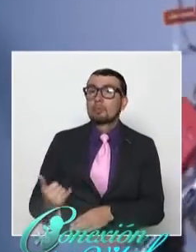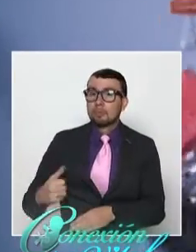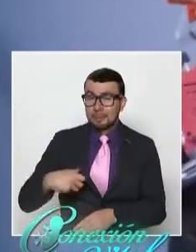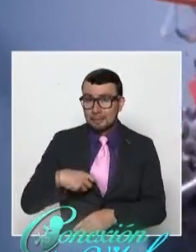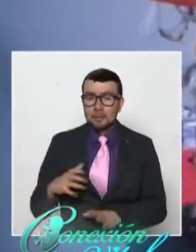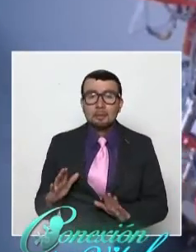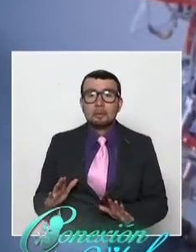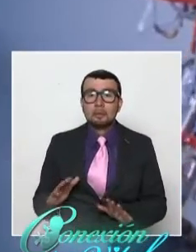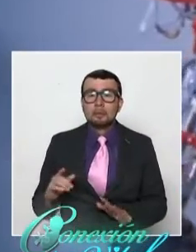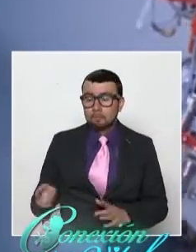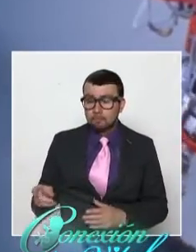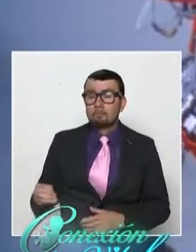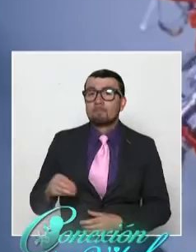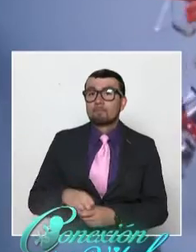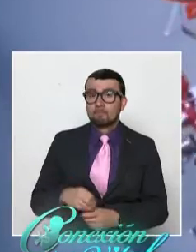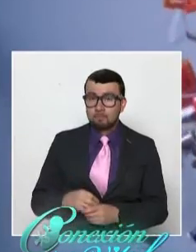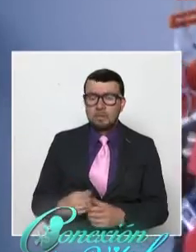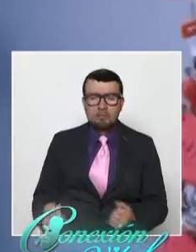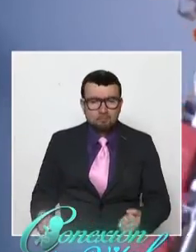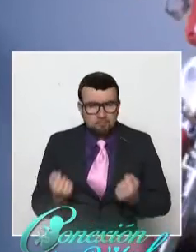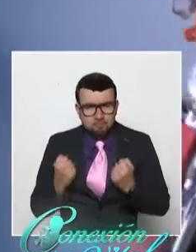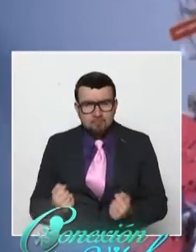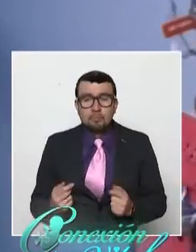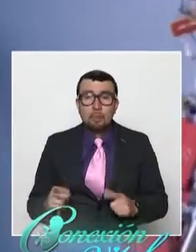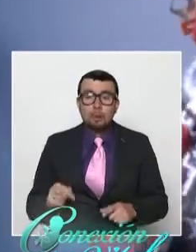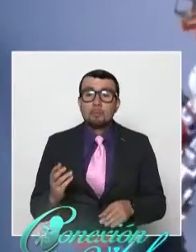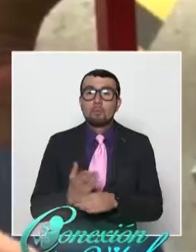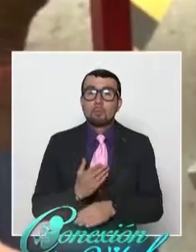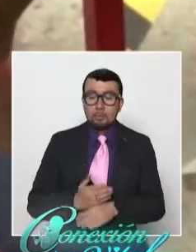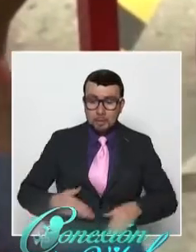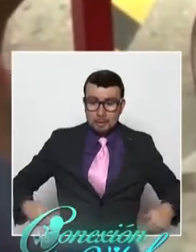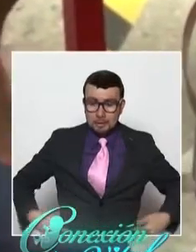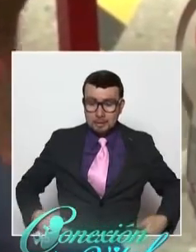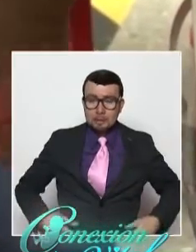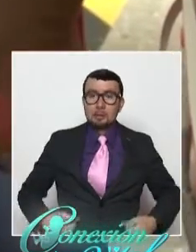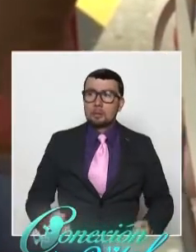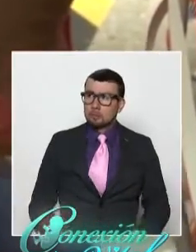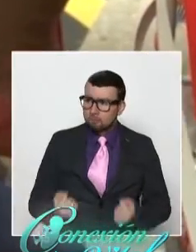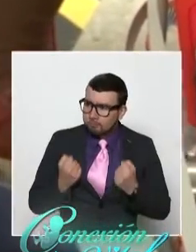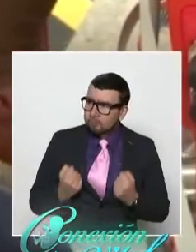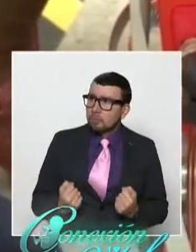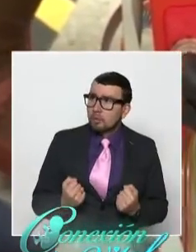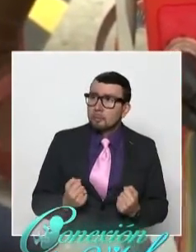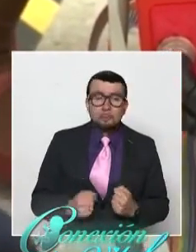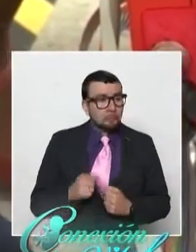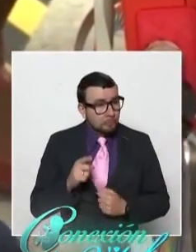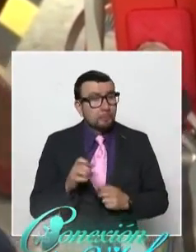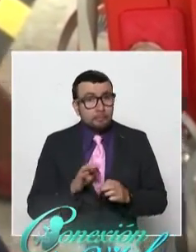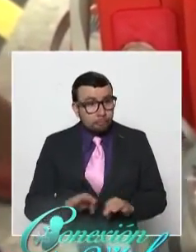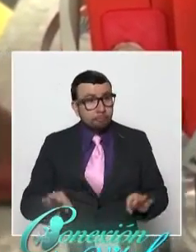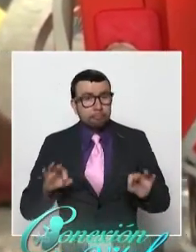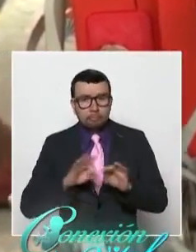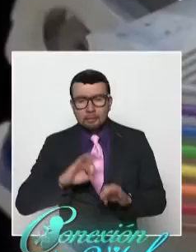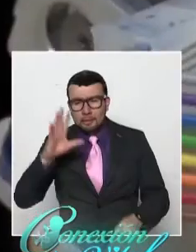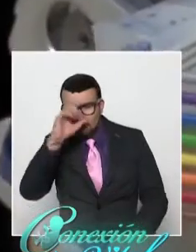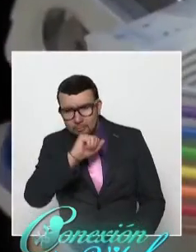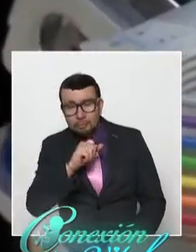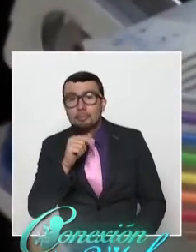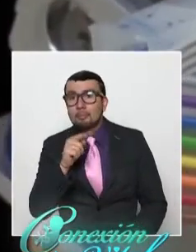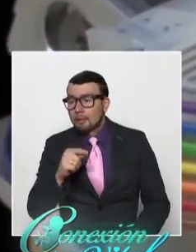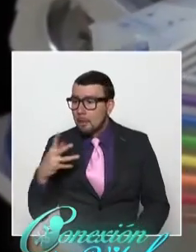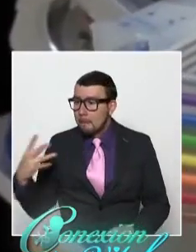valgo severo y además tiene compromiso en la articulación de la cadera. Ahí entienden ustedes la importancia de hacer un